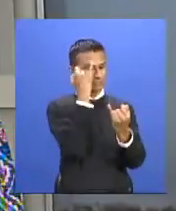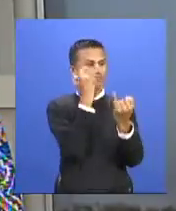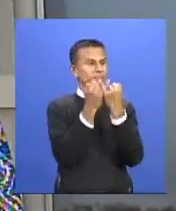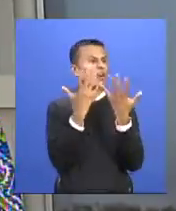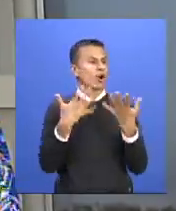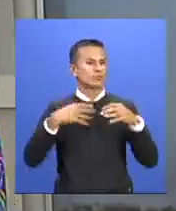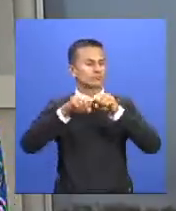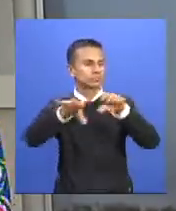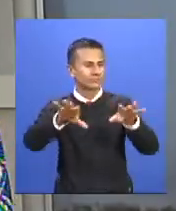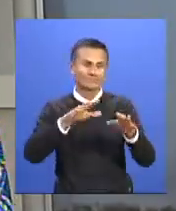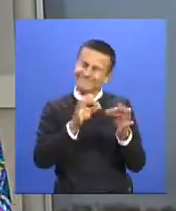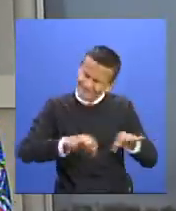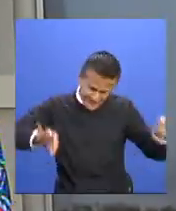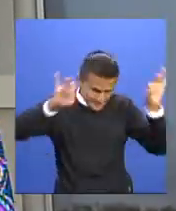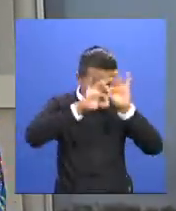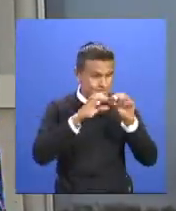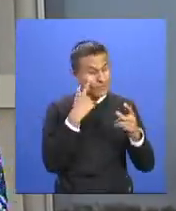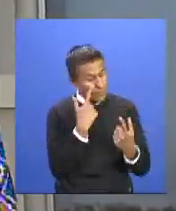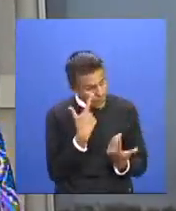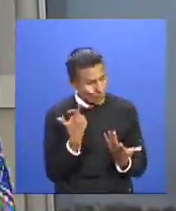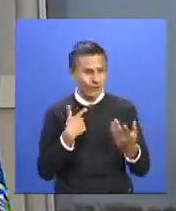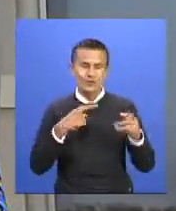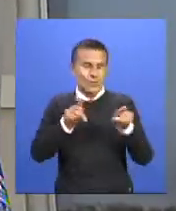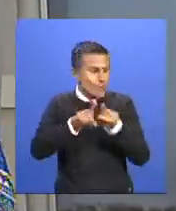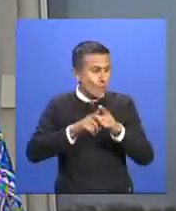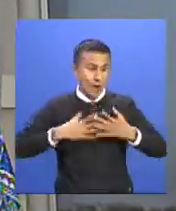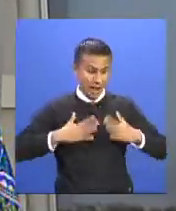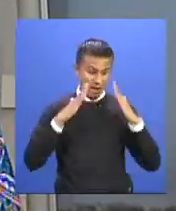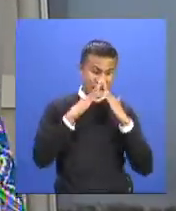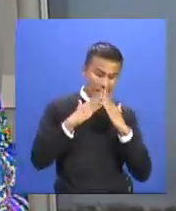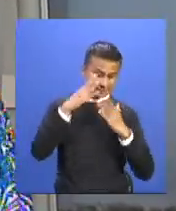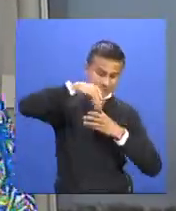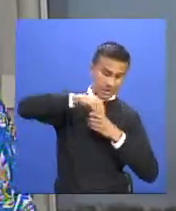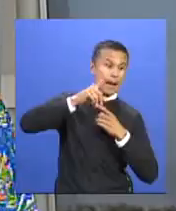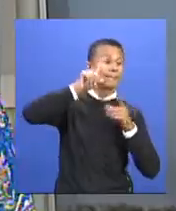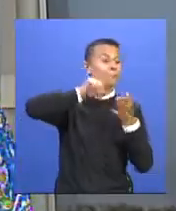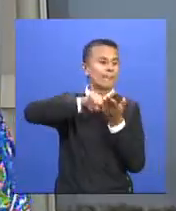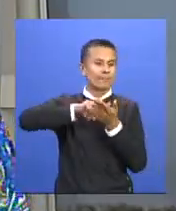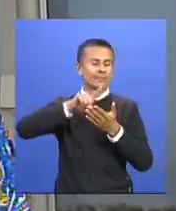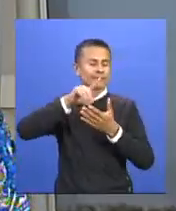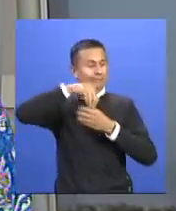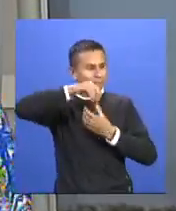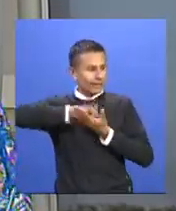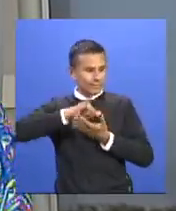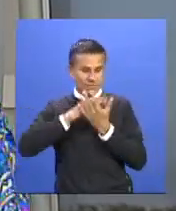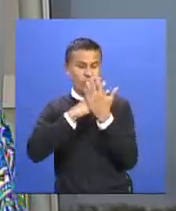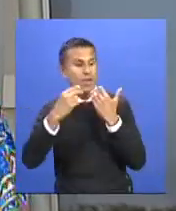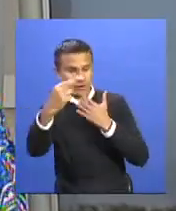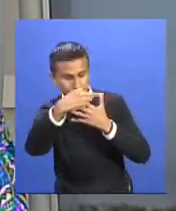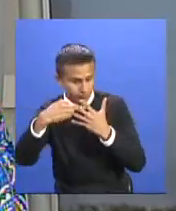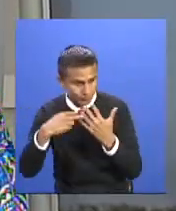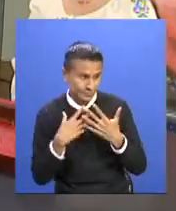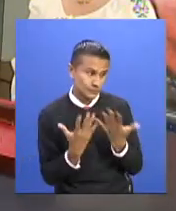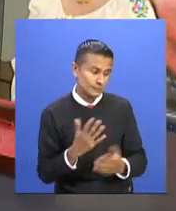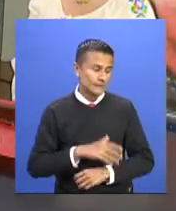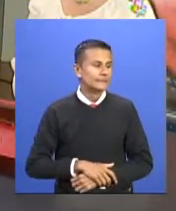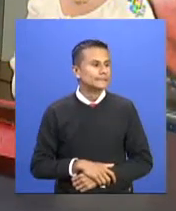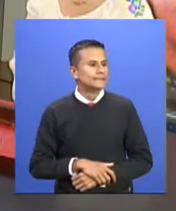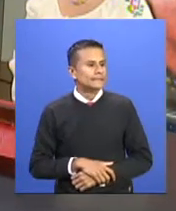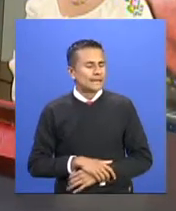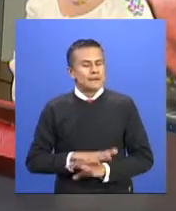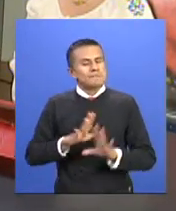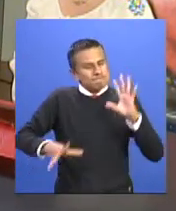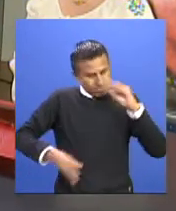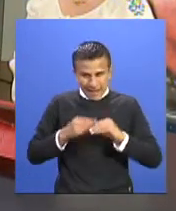de esa reputación desde la casa y desde todos los ángulos. Ahora, lo que tú me preguntas, no es solamente de la